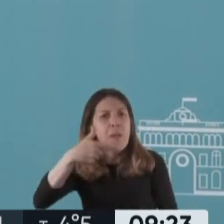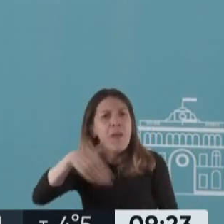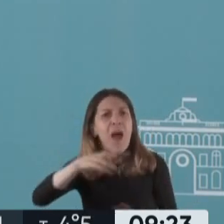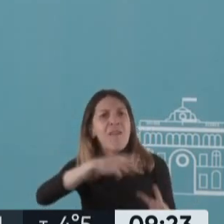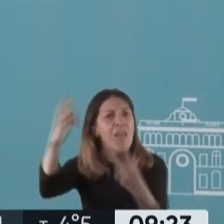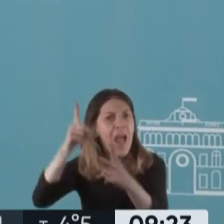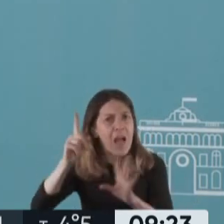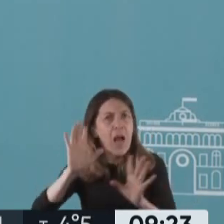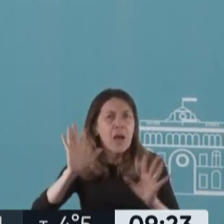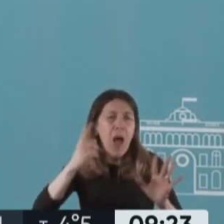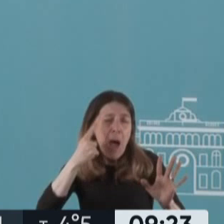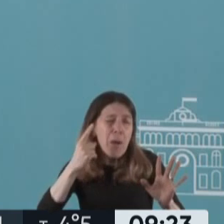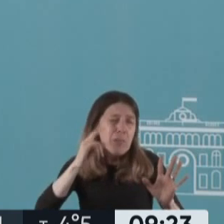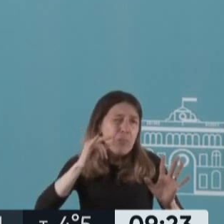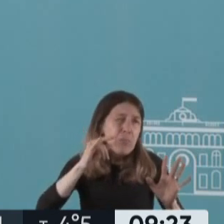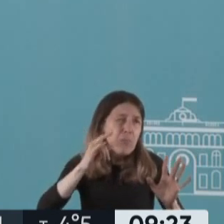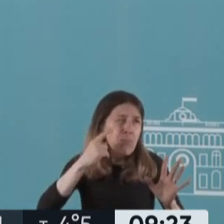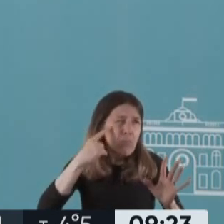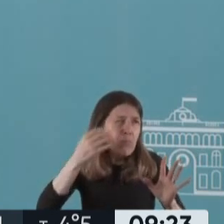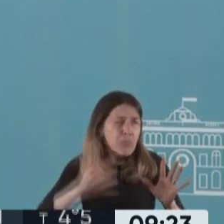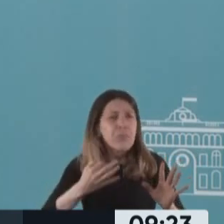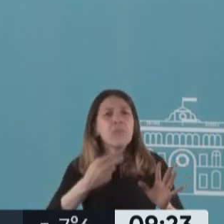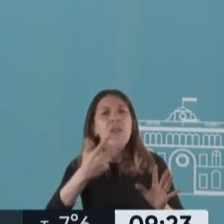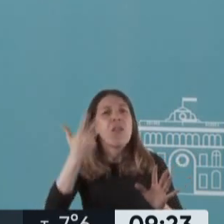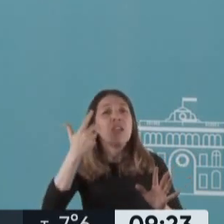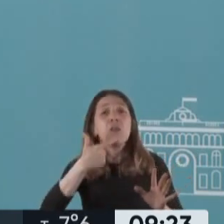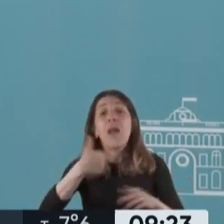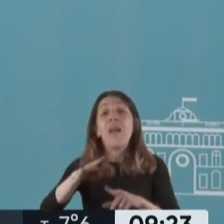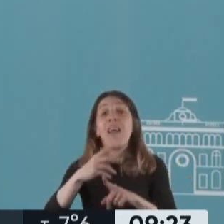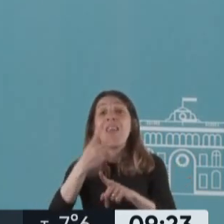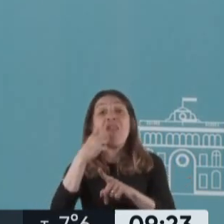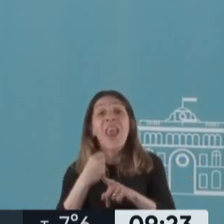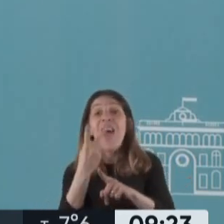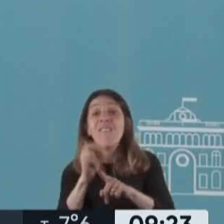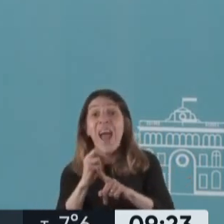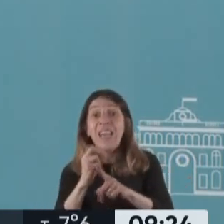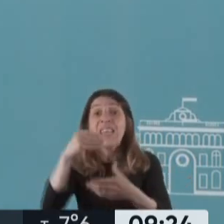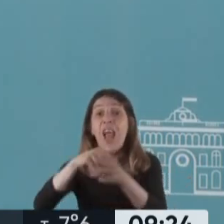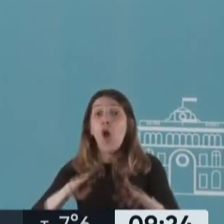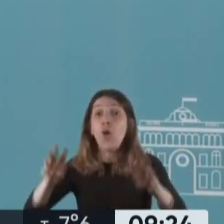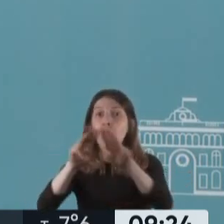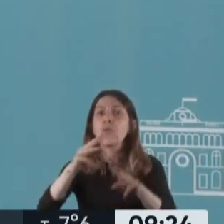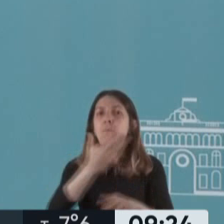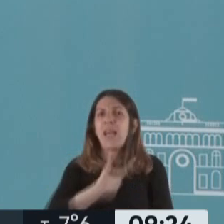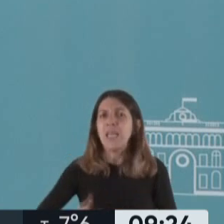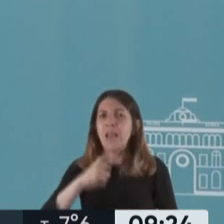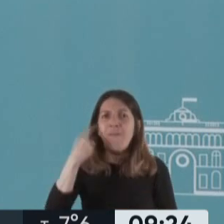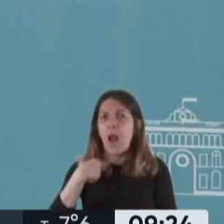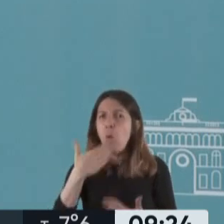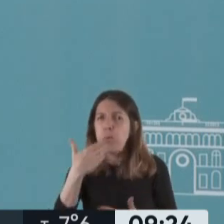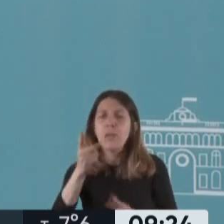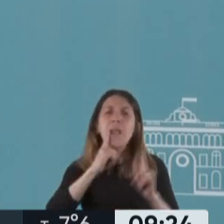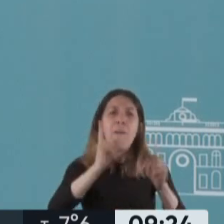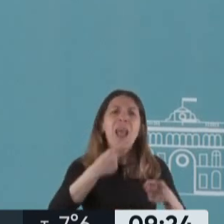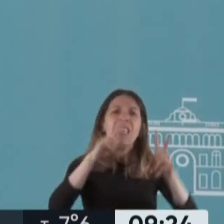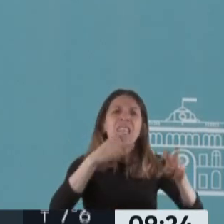si no veo mal. El presidente va a hablar en las Naciones Unidas el día 20 y allí, por supuesto, va a hablar de la situación internacional, tal cual